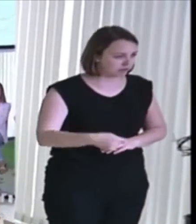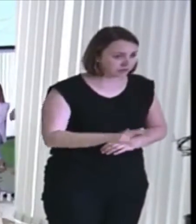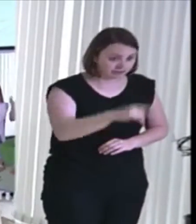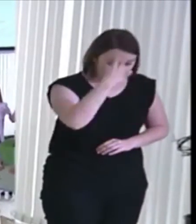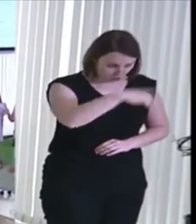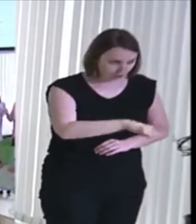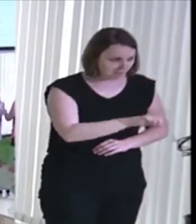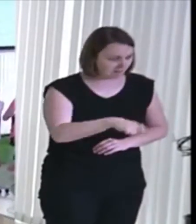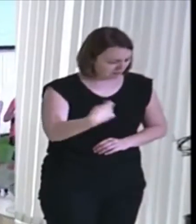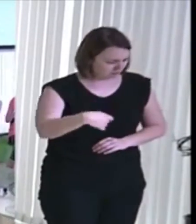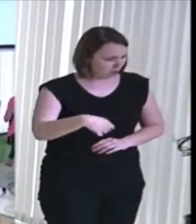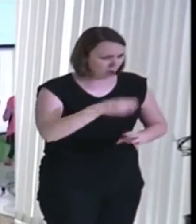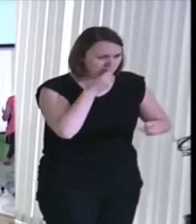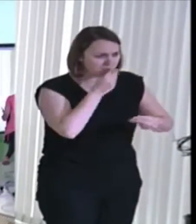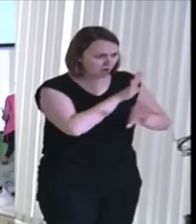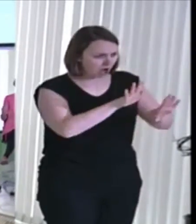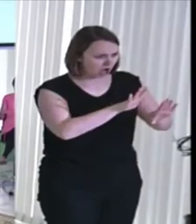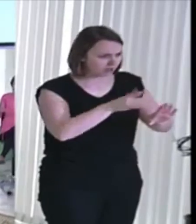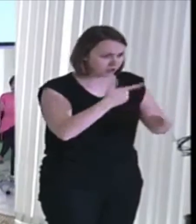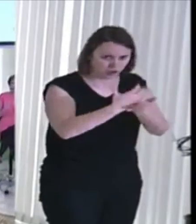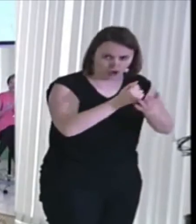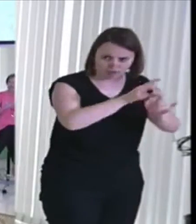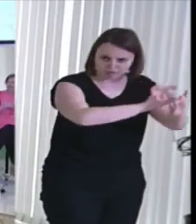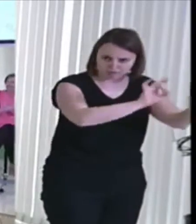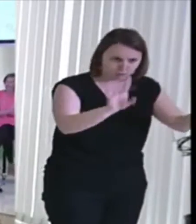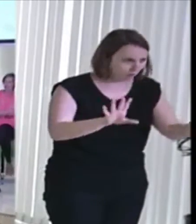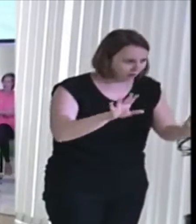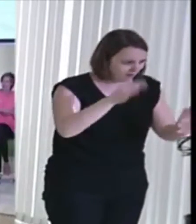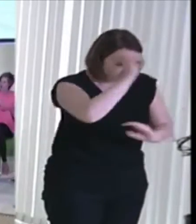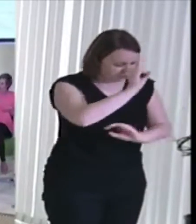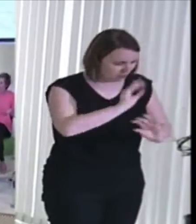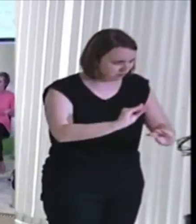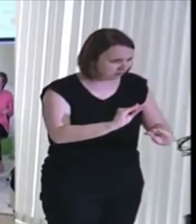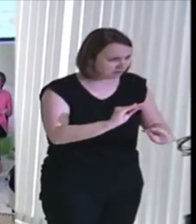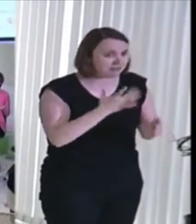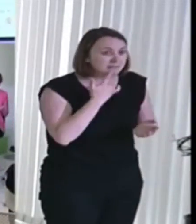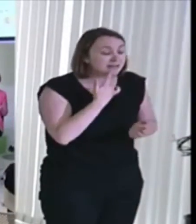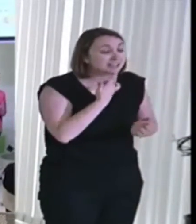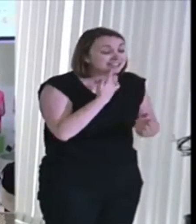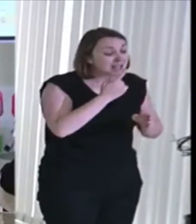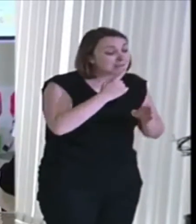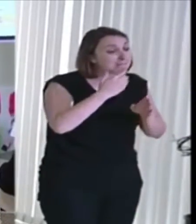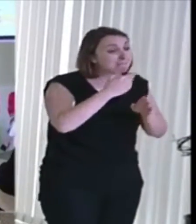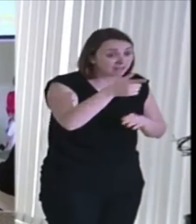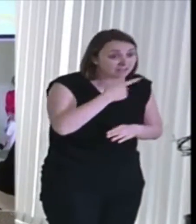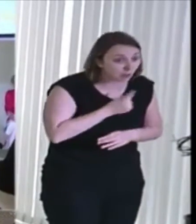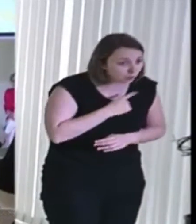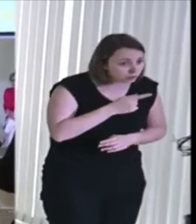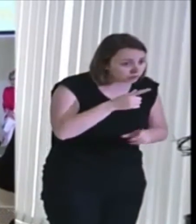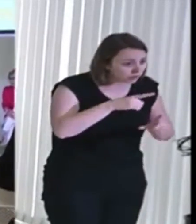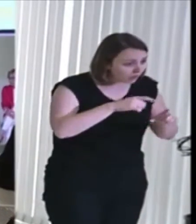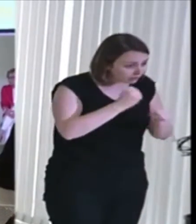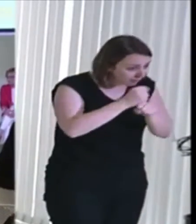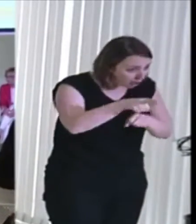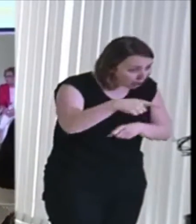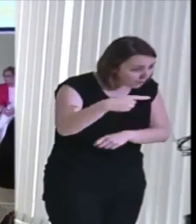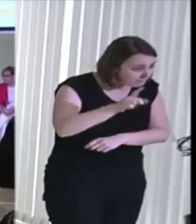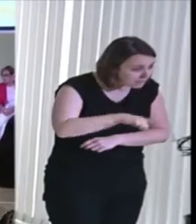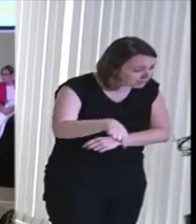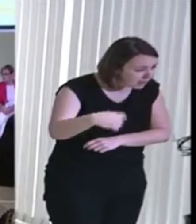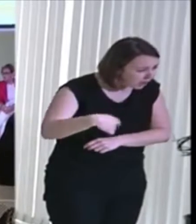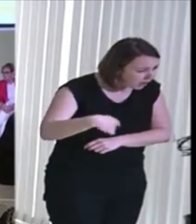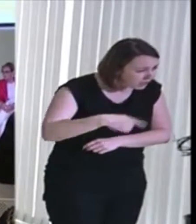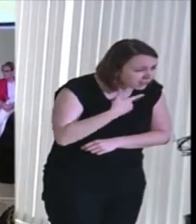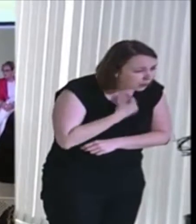meses es genial, es lo que queremos todos, pero realmente eso que estás haciendo, que tengas un pagador fijo, ¿es lo que te gusta? Eso es lo que tenemos que